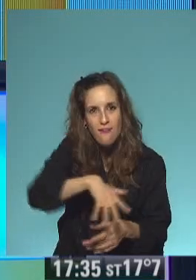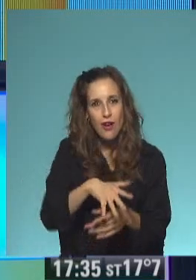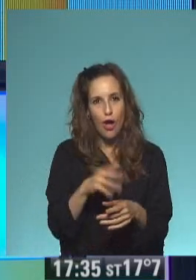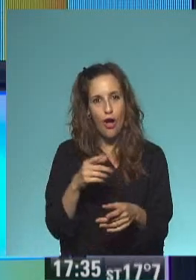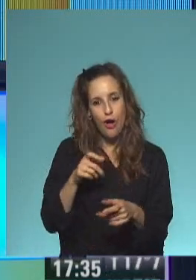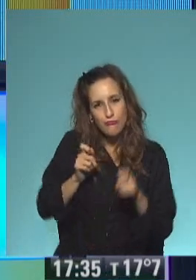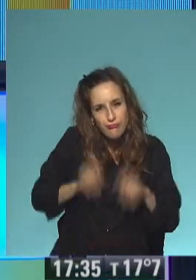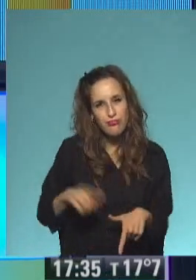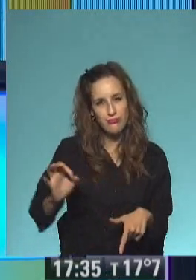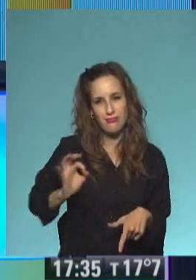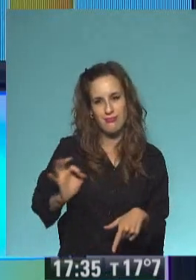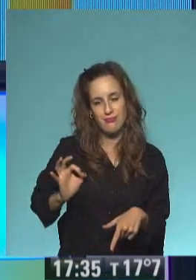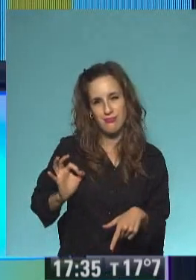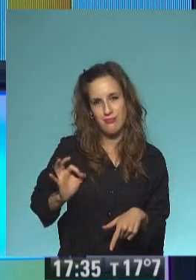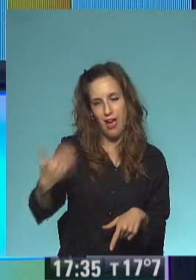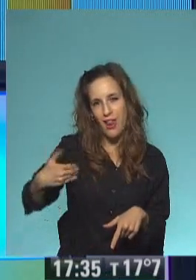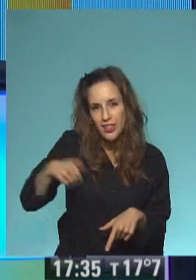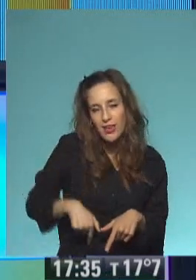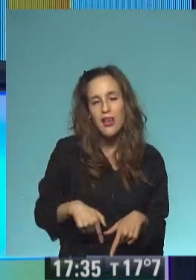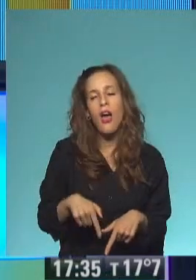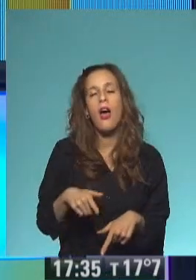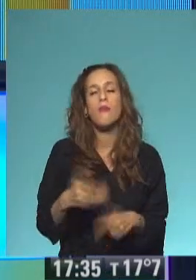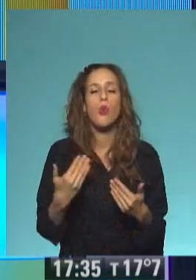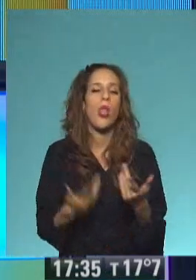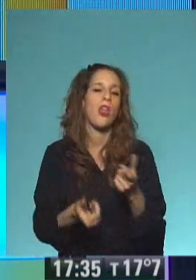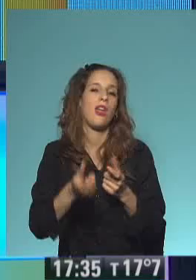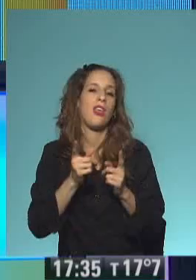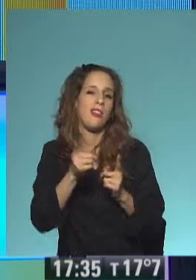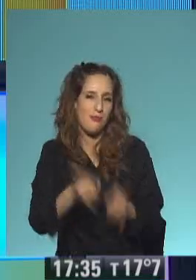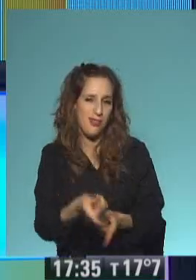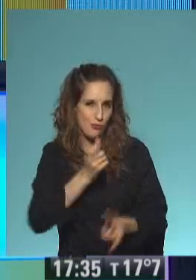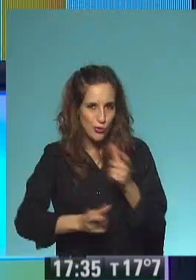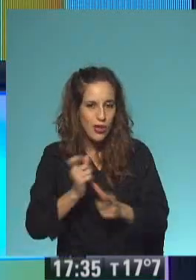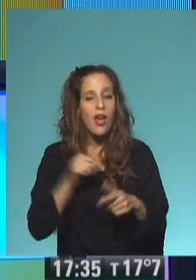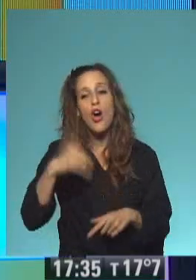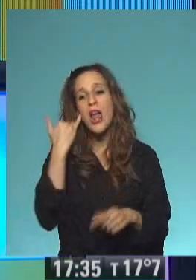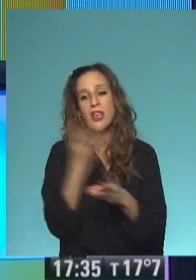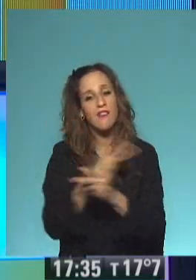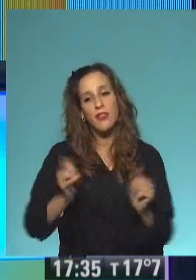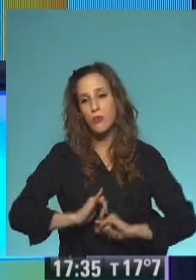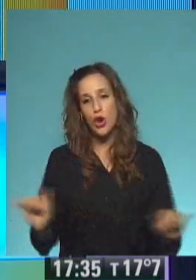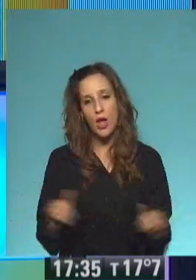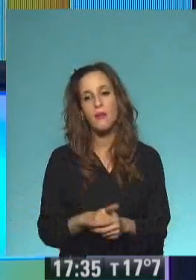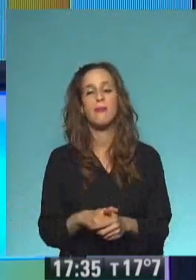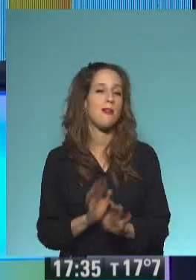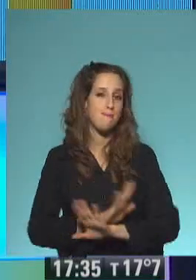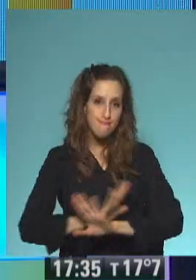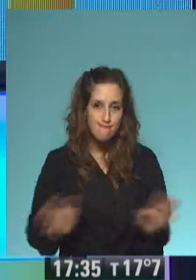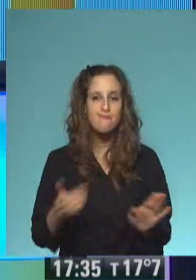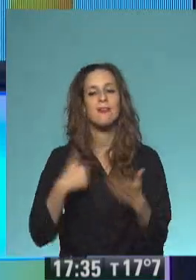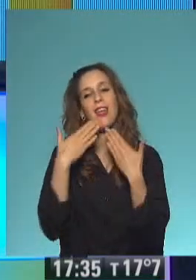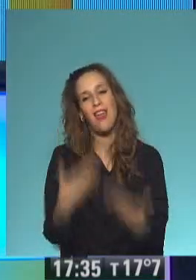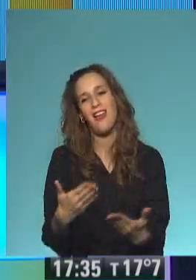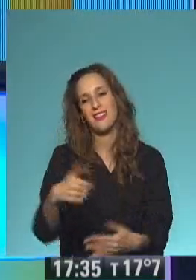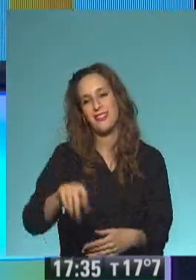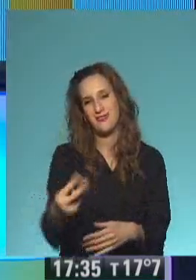contar también a través de la forma que les dijimos para saber un poquito más. Pero ahora, Agus, estamos llegando al final del programa, así que muchísimas gracias por